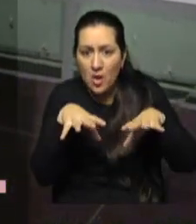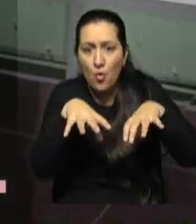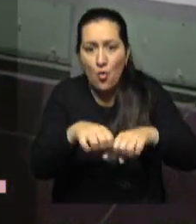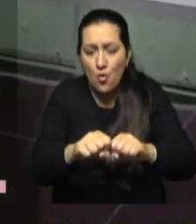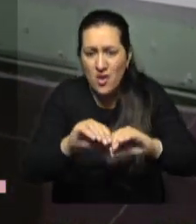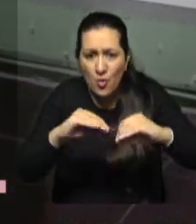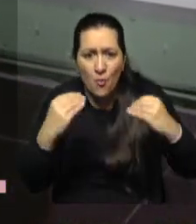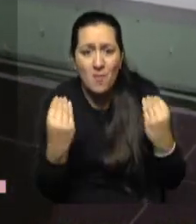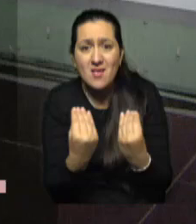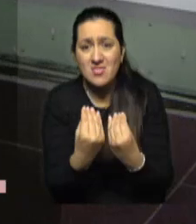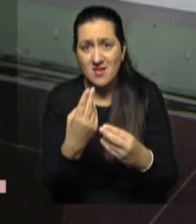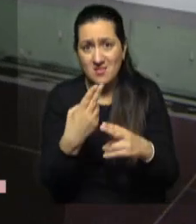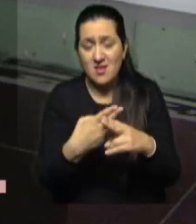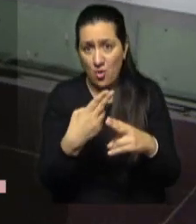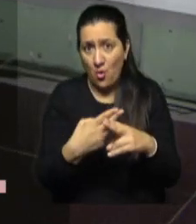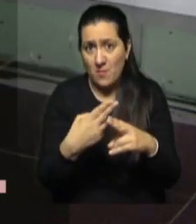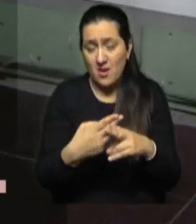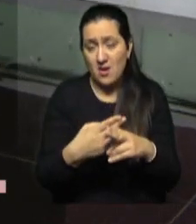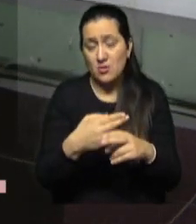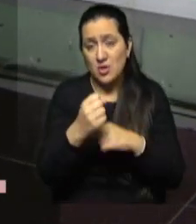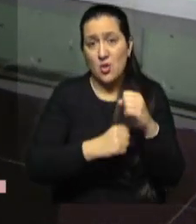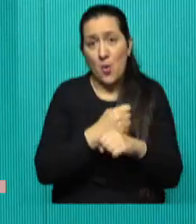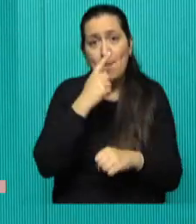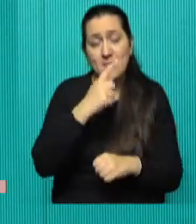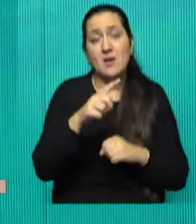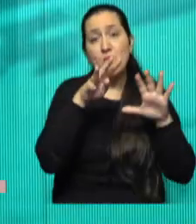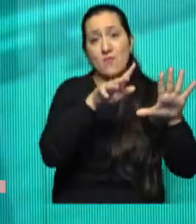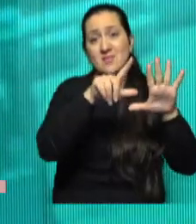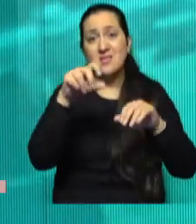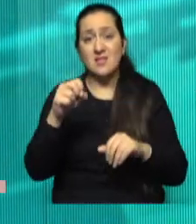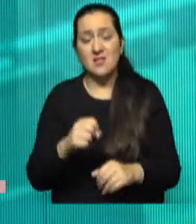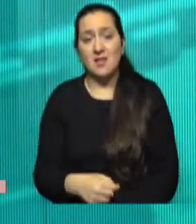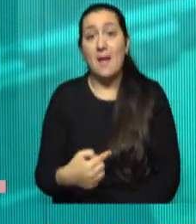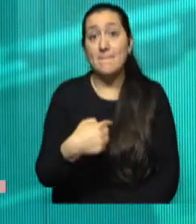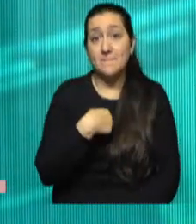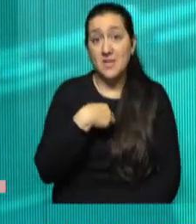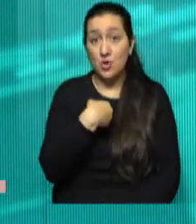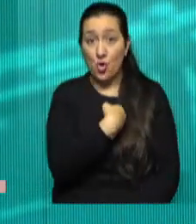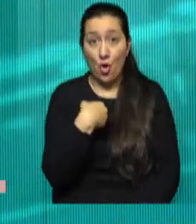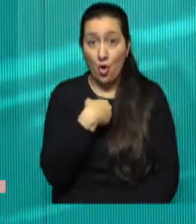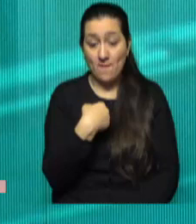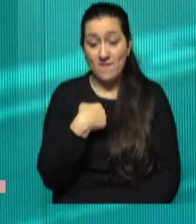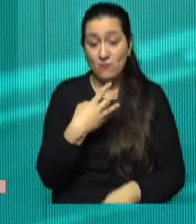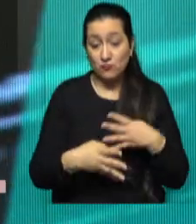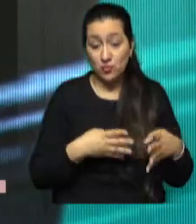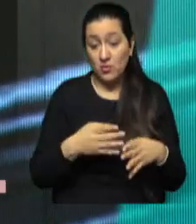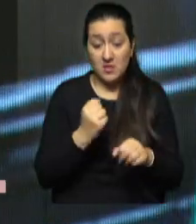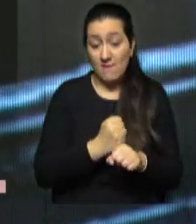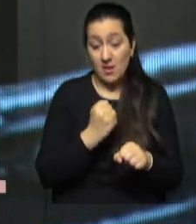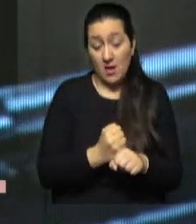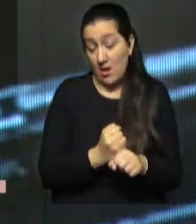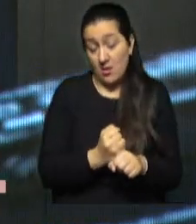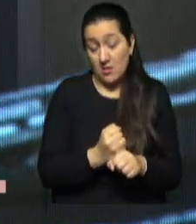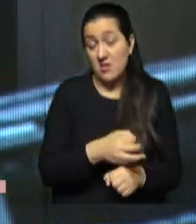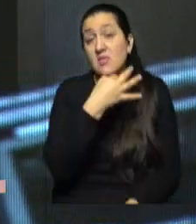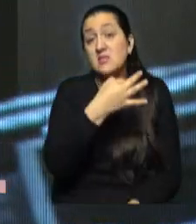puso nombre en la década del 70 en realidad este mis funciones hacer lo que estoy haciendo que es